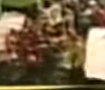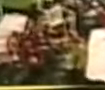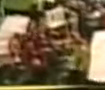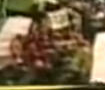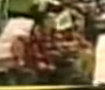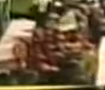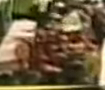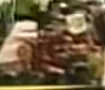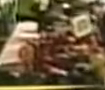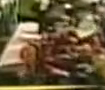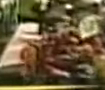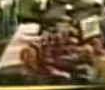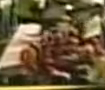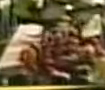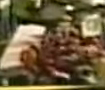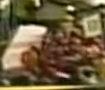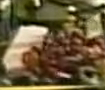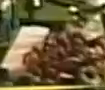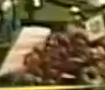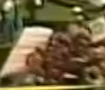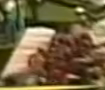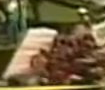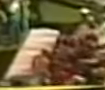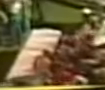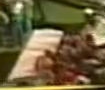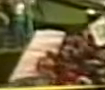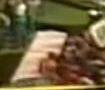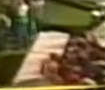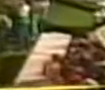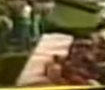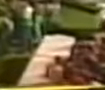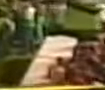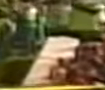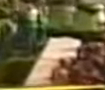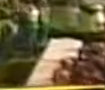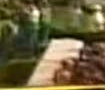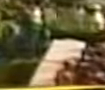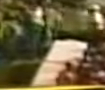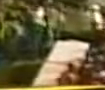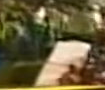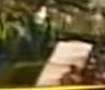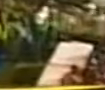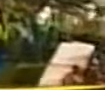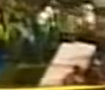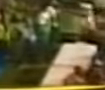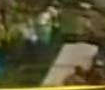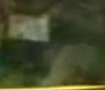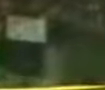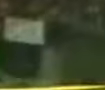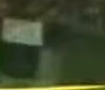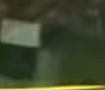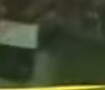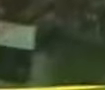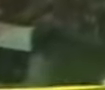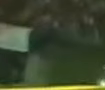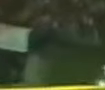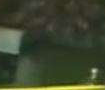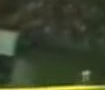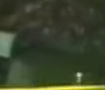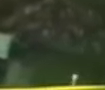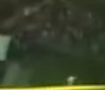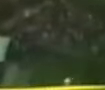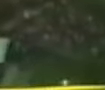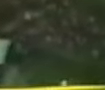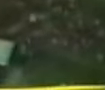este voluntariado que surge el día de hoy, voluntariado del pueblo de pie, voluntariado desde